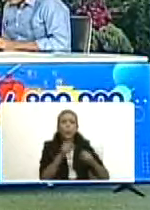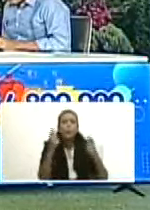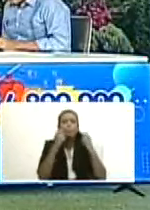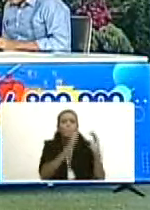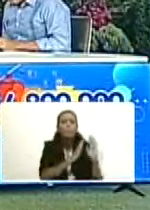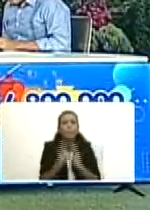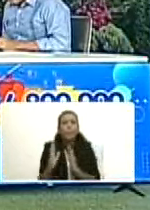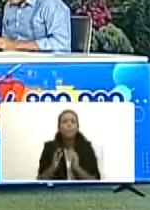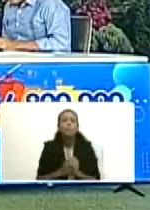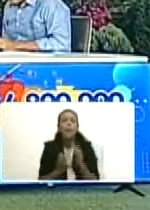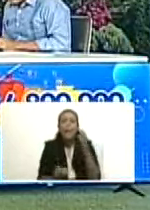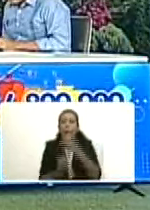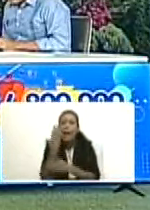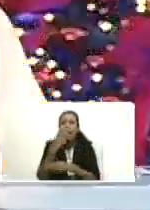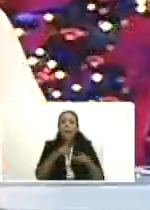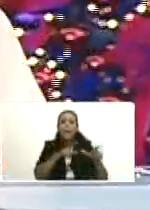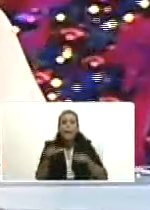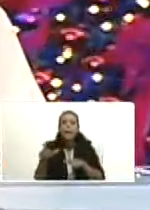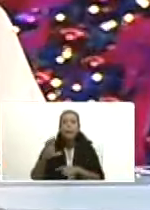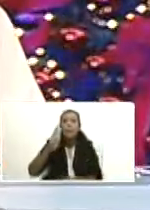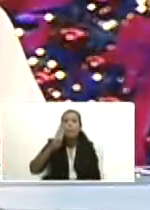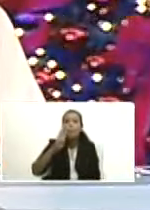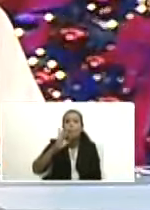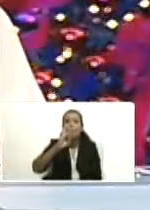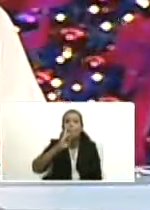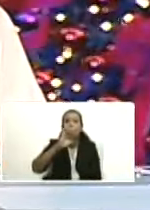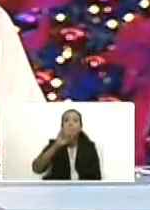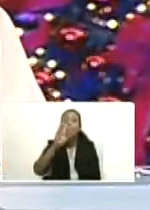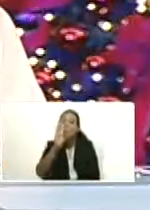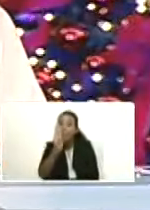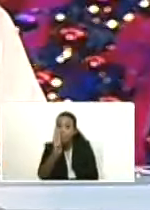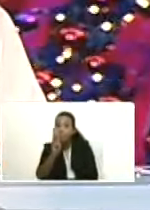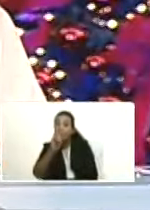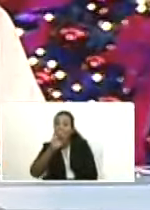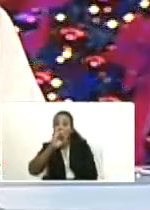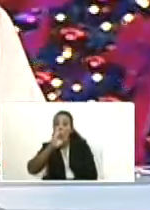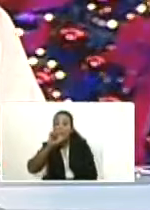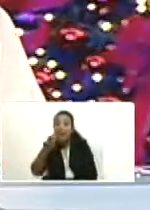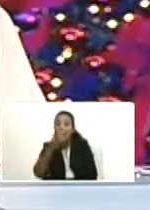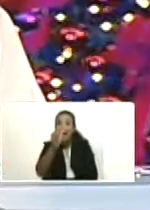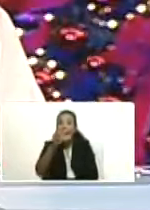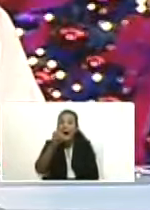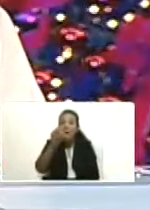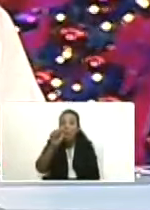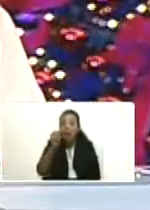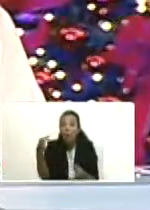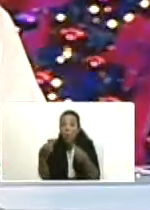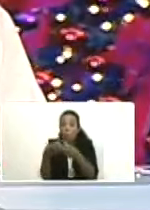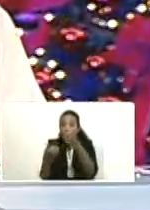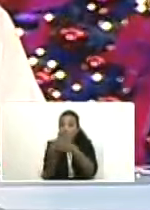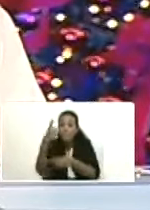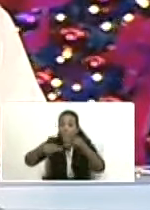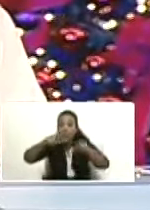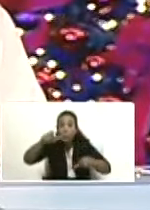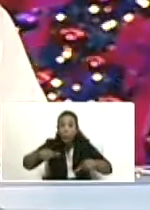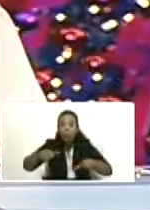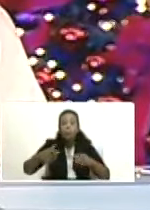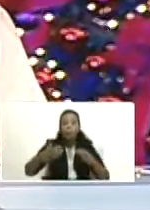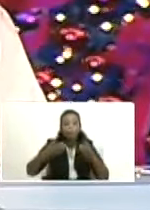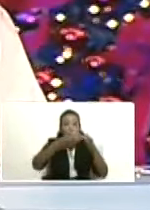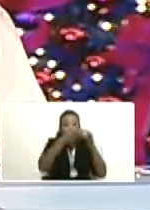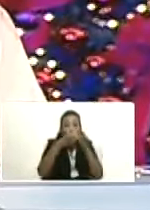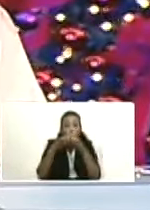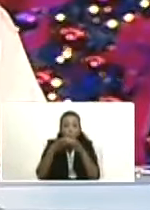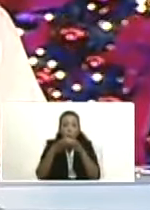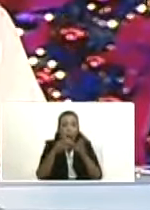plan. Activemos las brigadas de mantenimiento comunitario de los urbanismos de la Gran Misión Vivienda Venezuela.